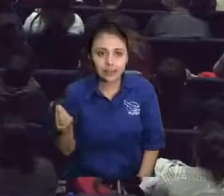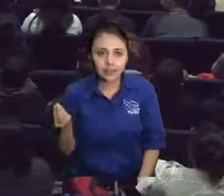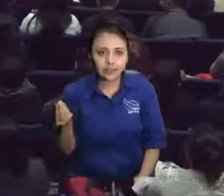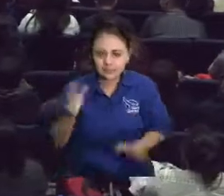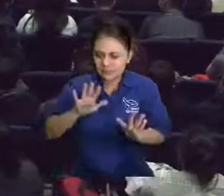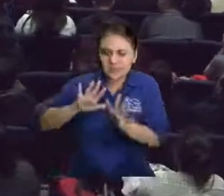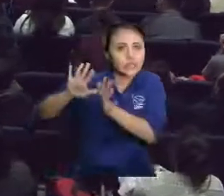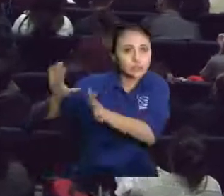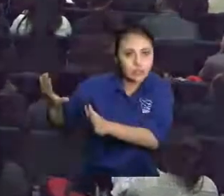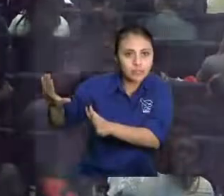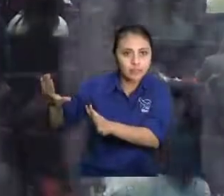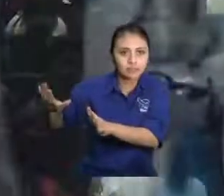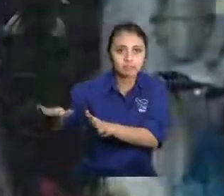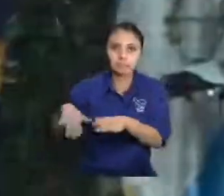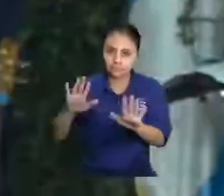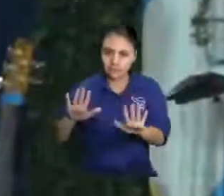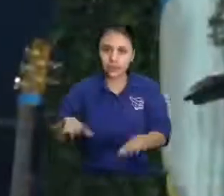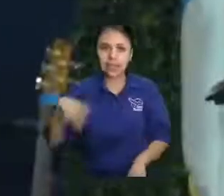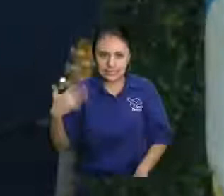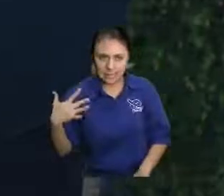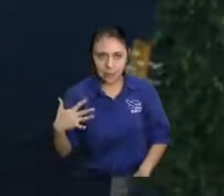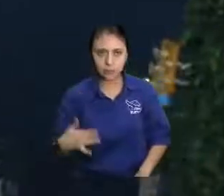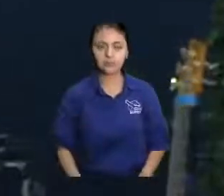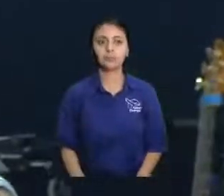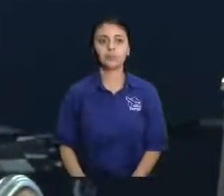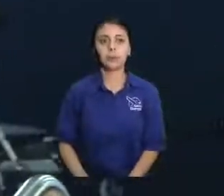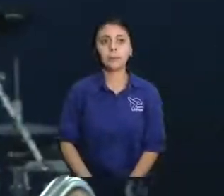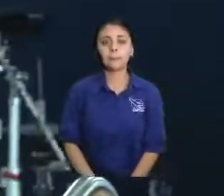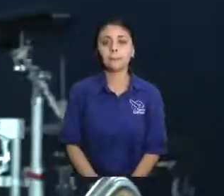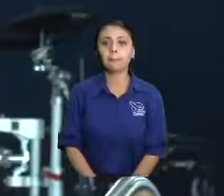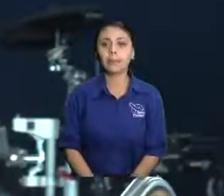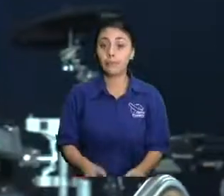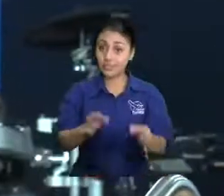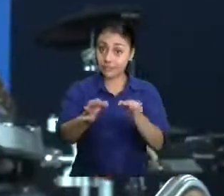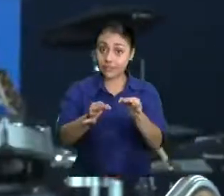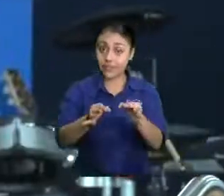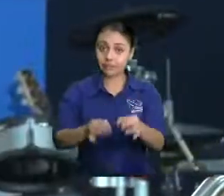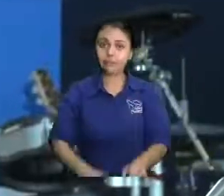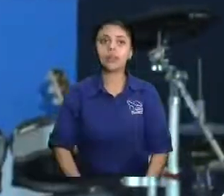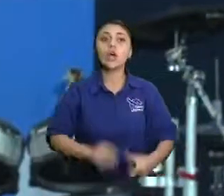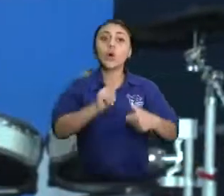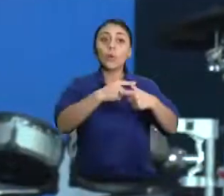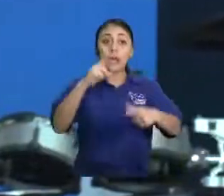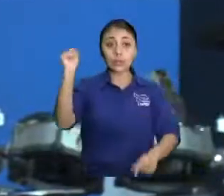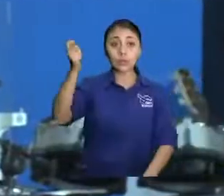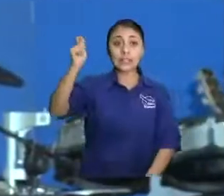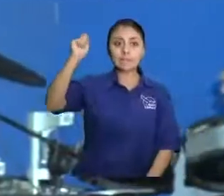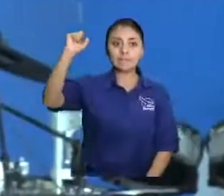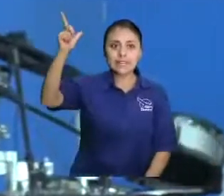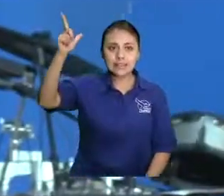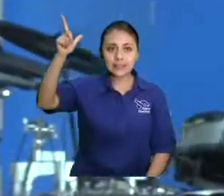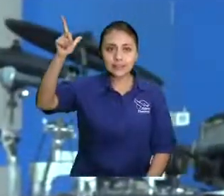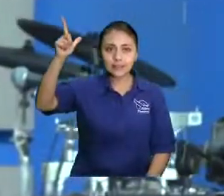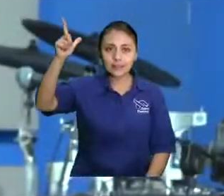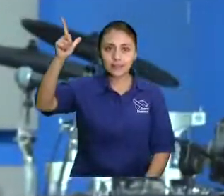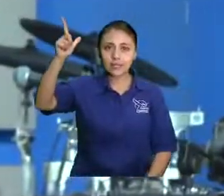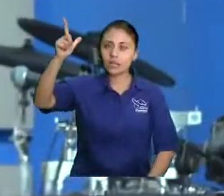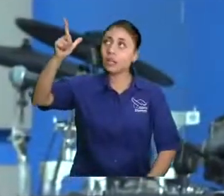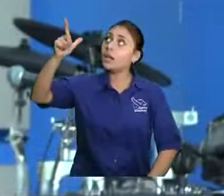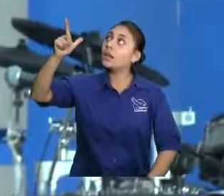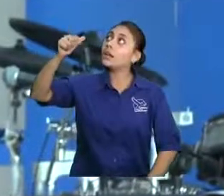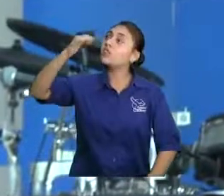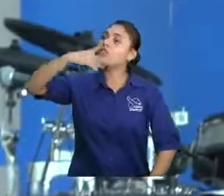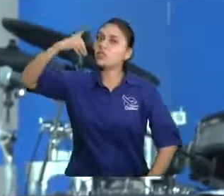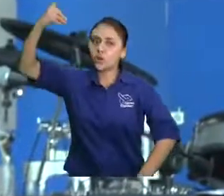o cómo pueden menospreciar. Así rapidito, rapidísimo. Cuando David fue castigado